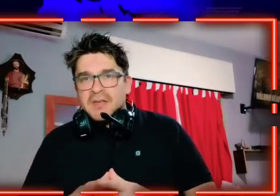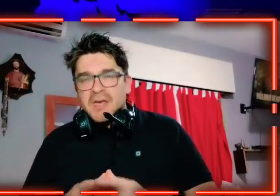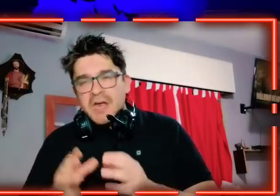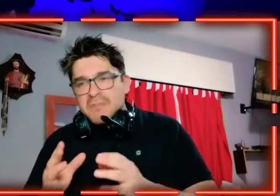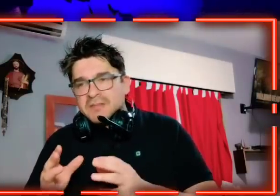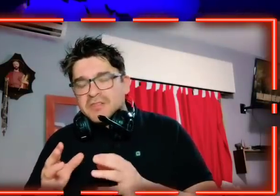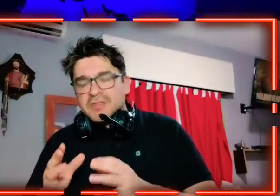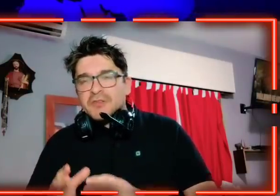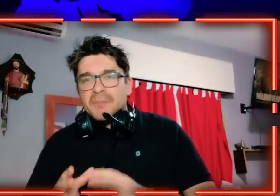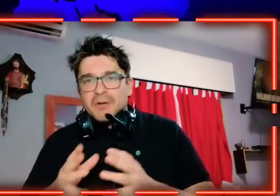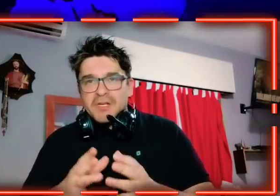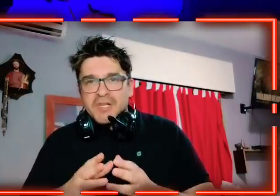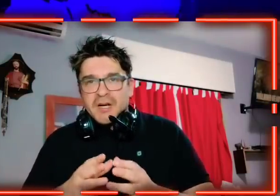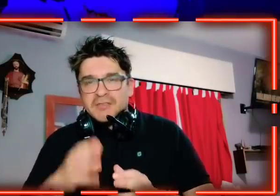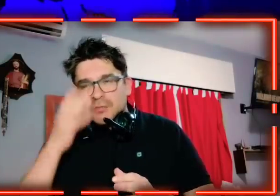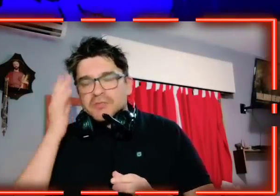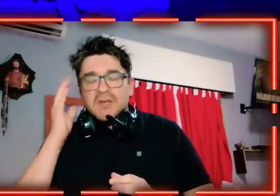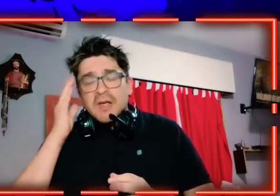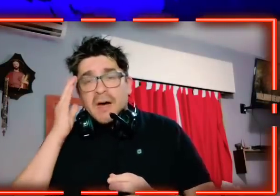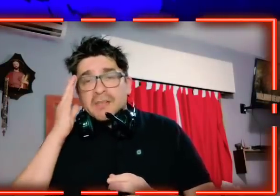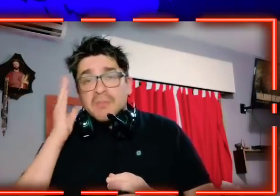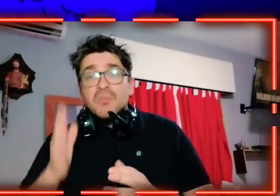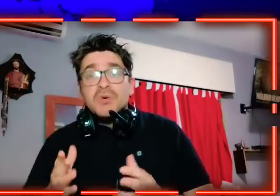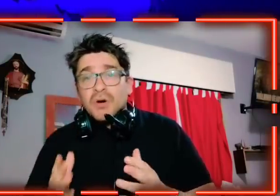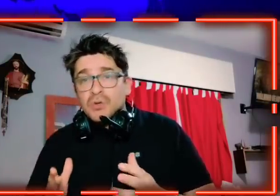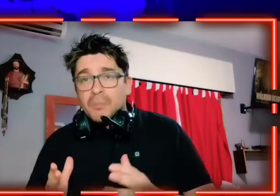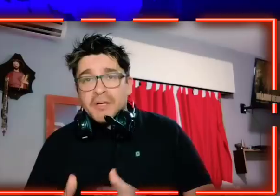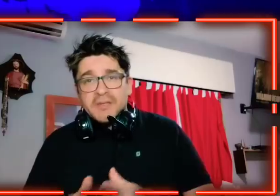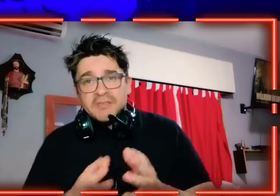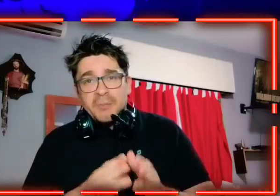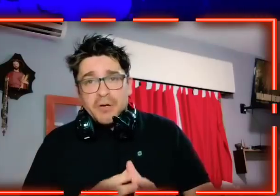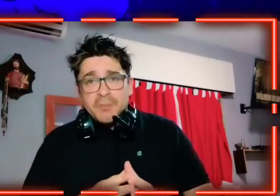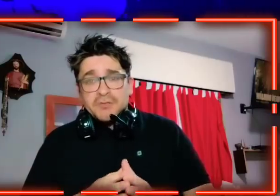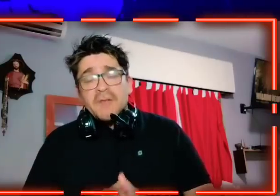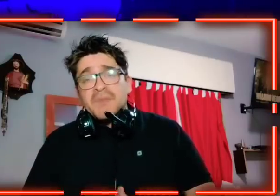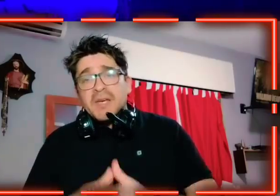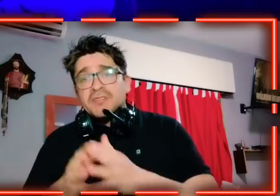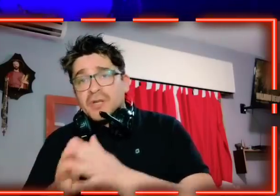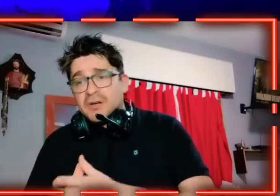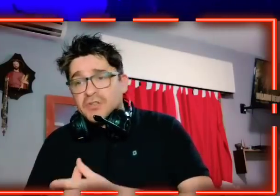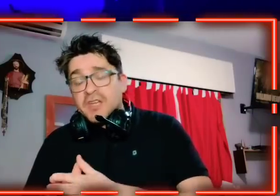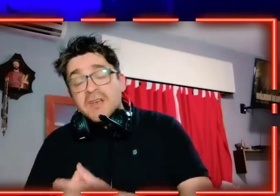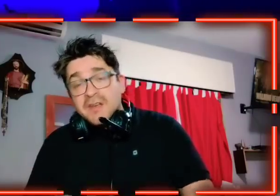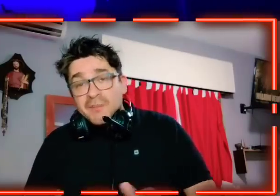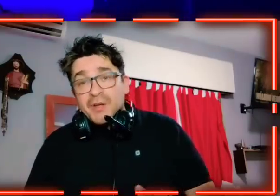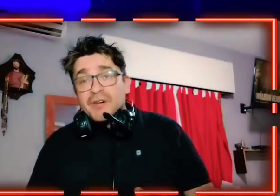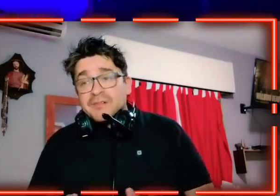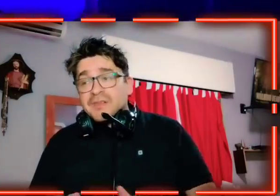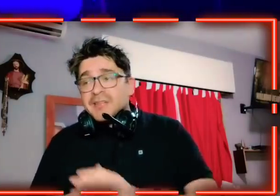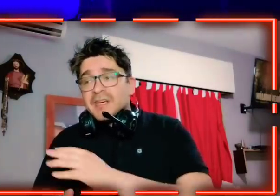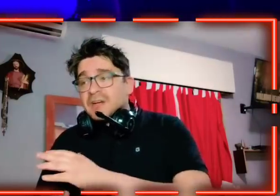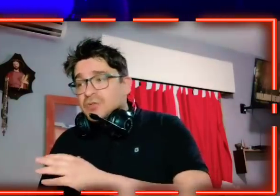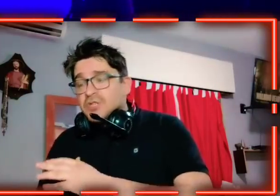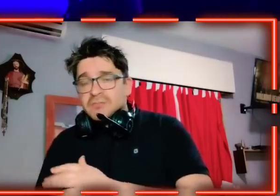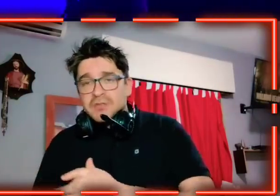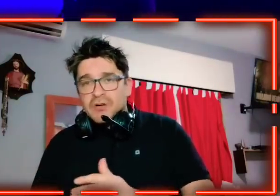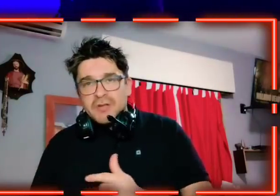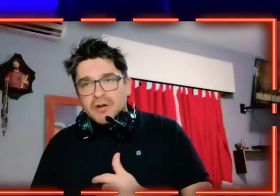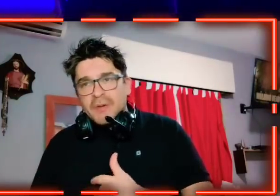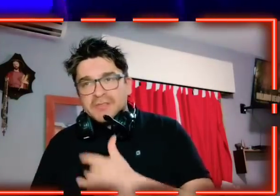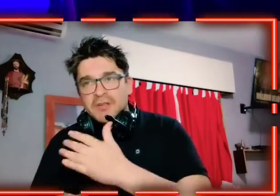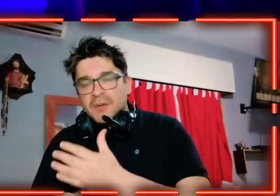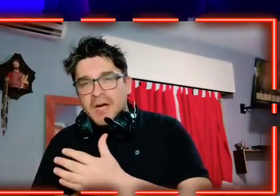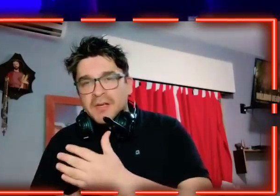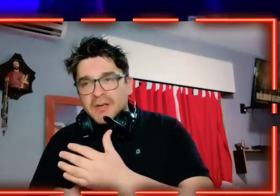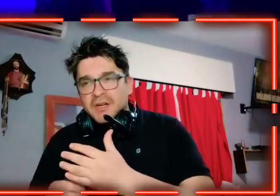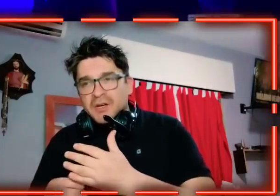cualidades. De ahí en más, si no sabemos aprovecharla y somos a veces muy boludos por intereses propios, es otra cosa. Pero esta reunión,